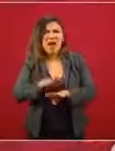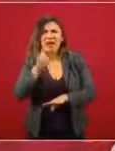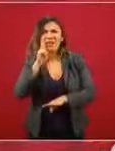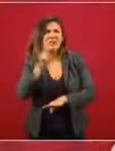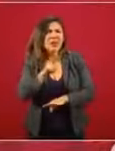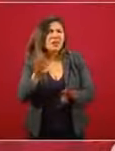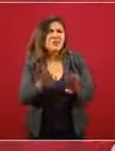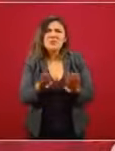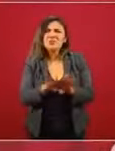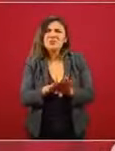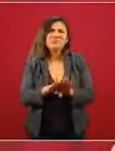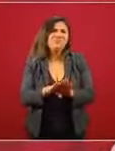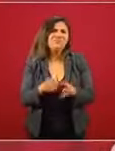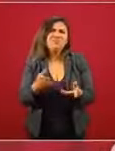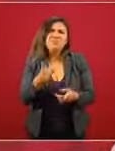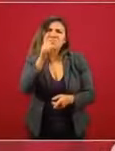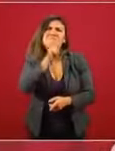amarillista y calumnioso.